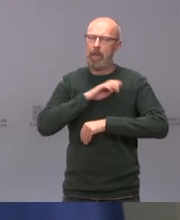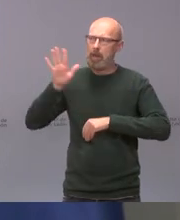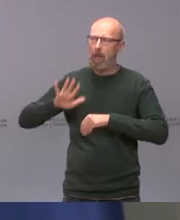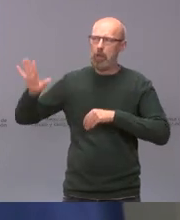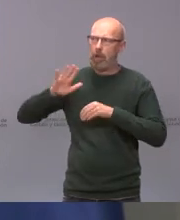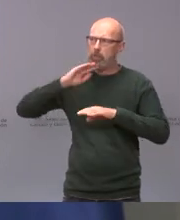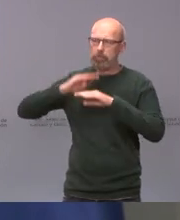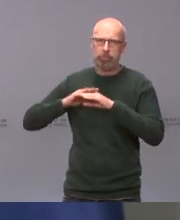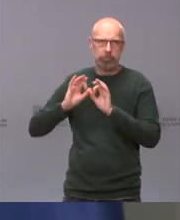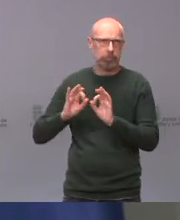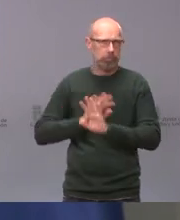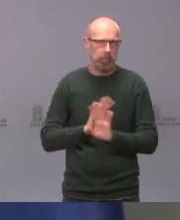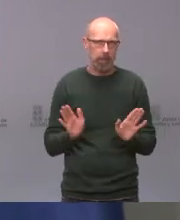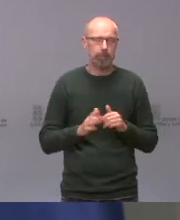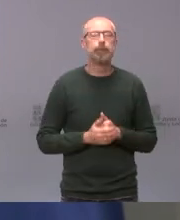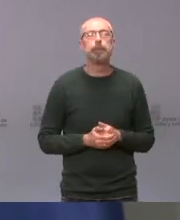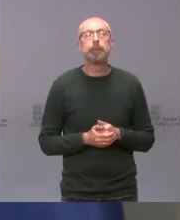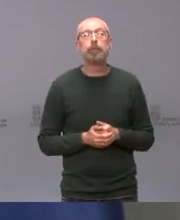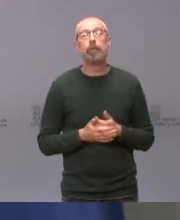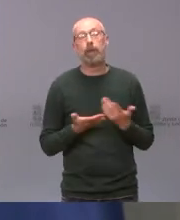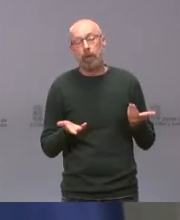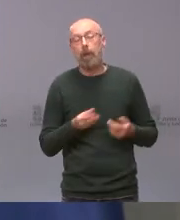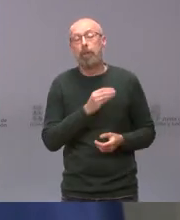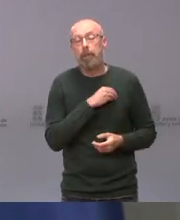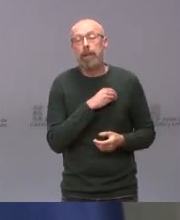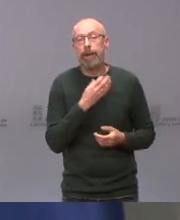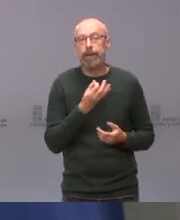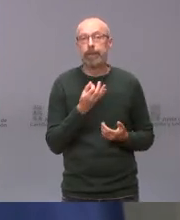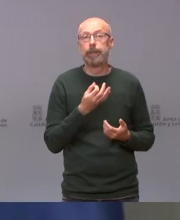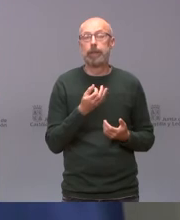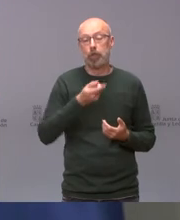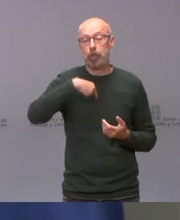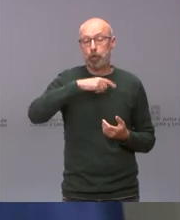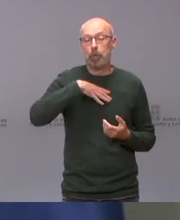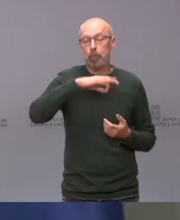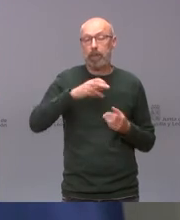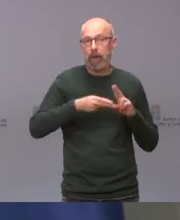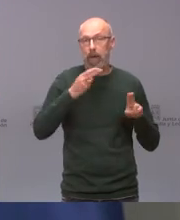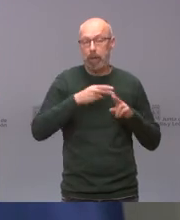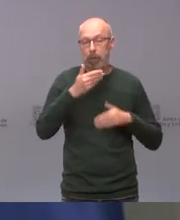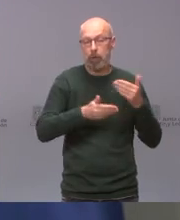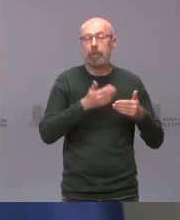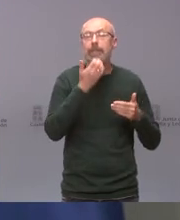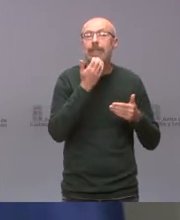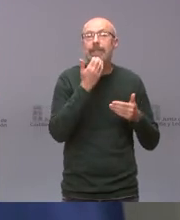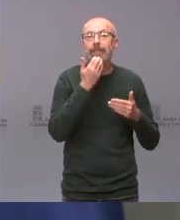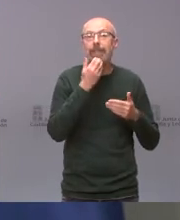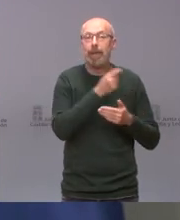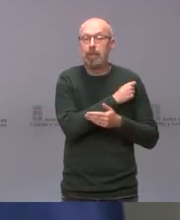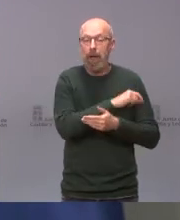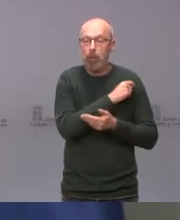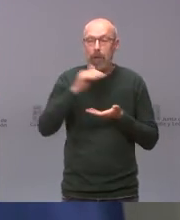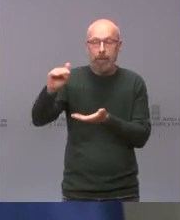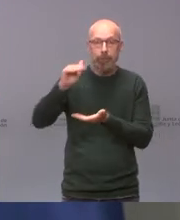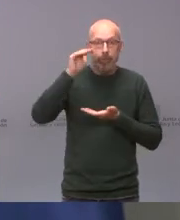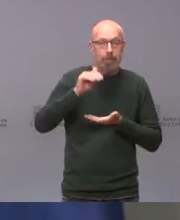hacer. Lo que lamentamos es que nosotros podríamos ir muchísimo más rápido si tuviéramos más vacunas, porque sí que hemos